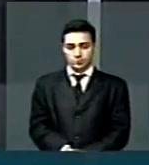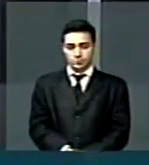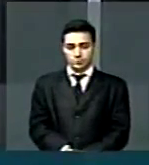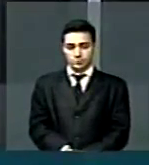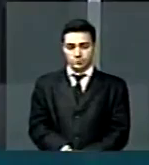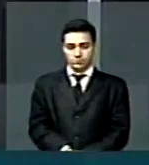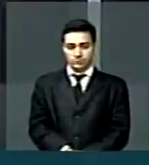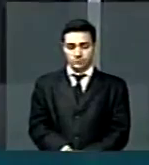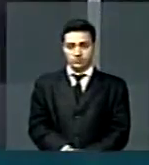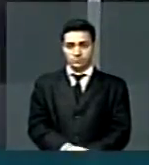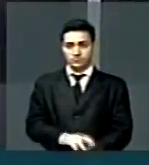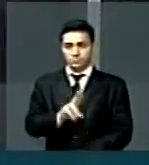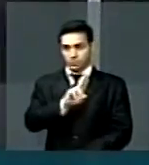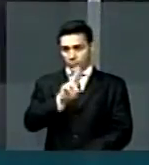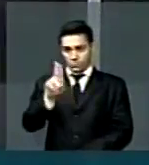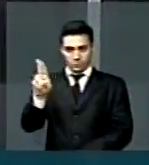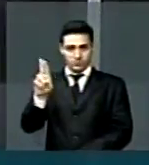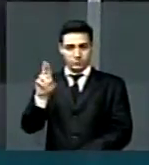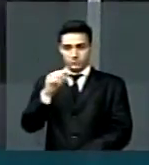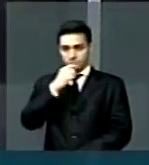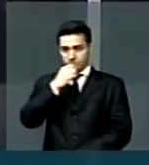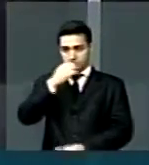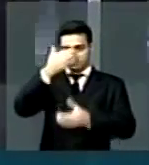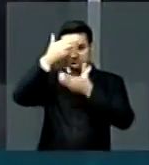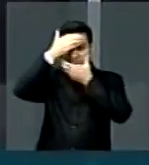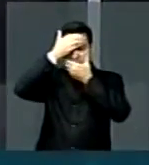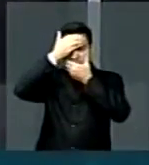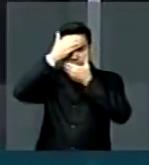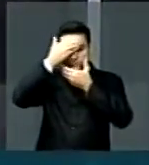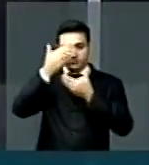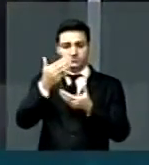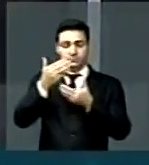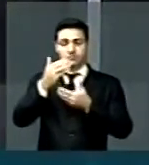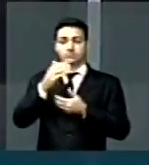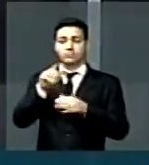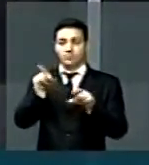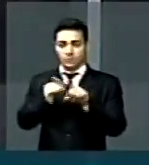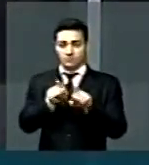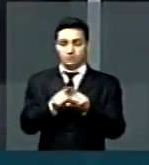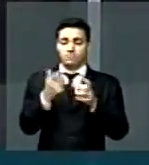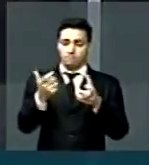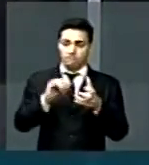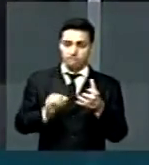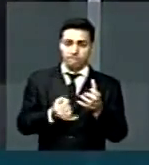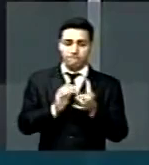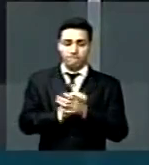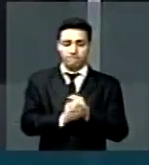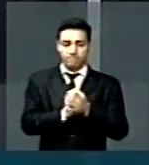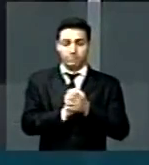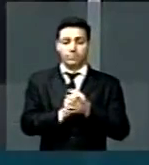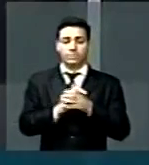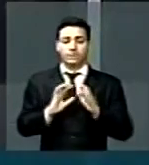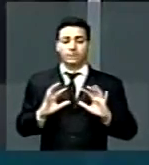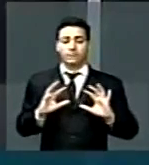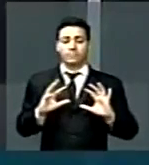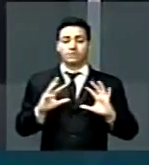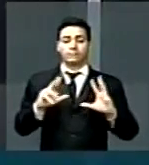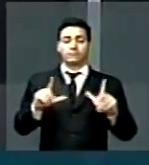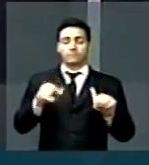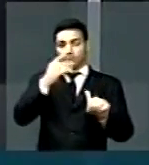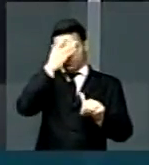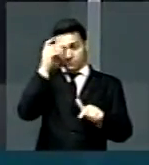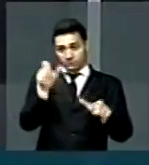Sheikh Khaled Taqiyuddin, que en su nombre también saludo atado a todas las